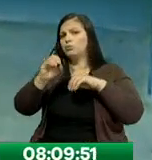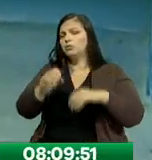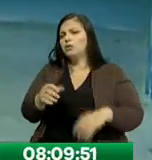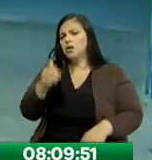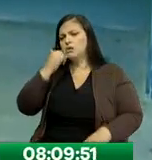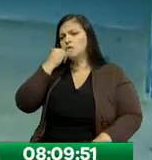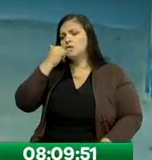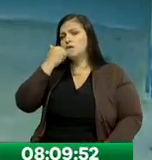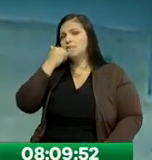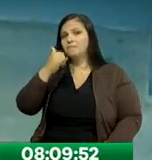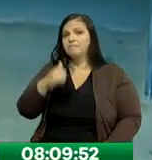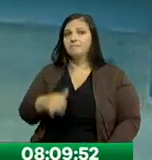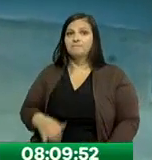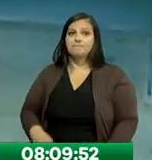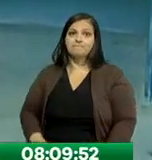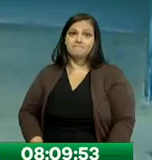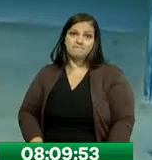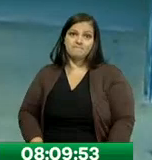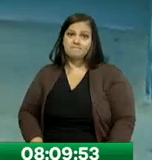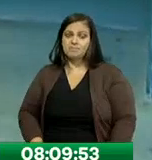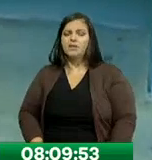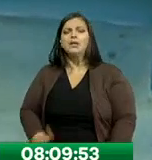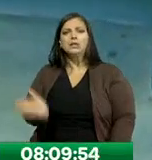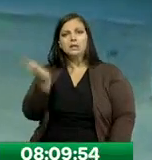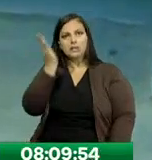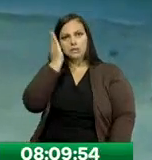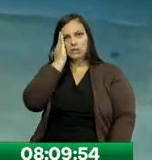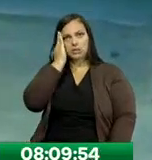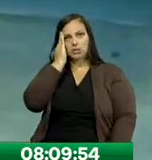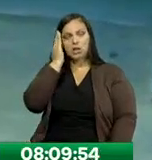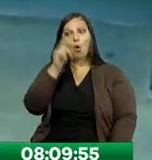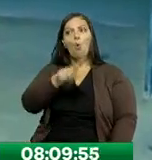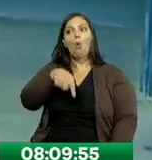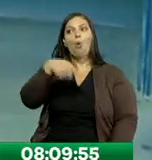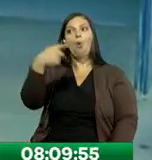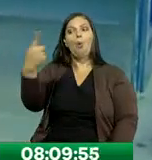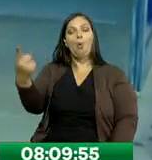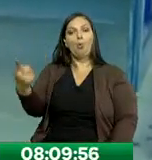número de una empresa que ha sido contratada,